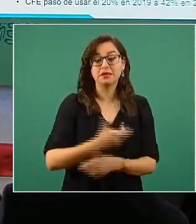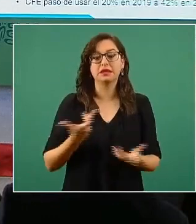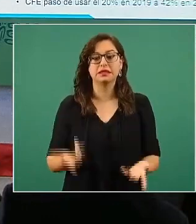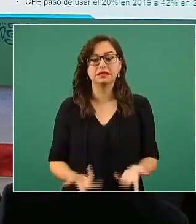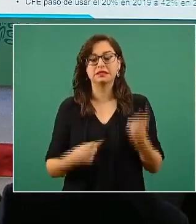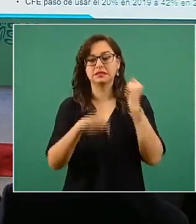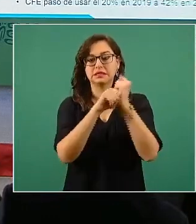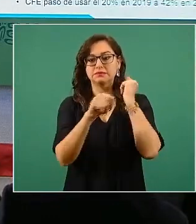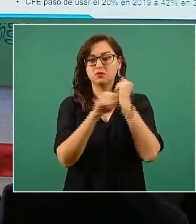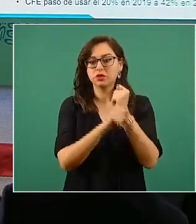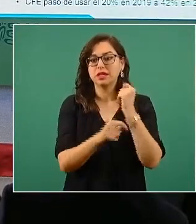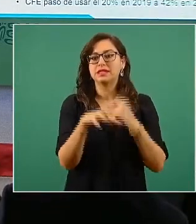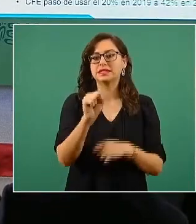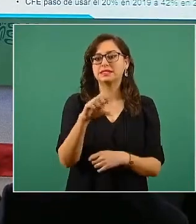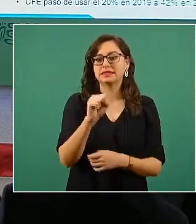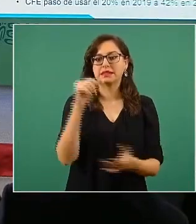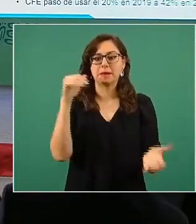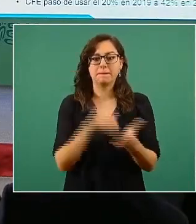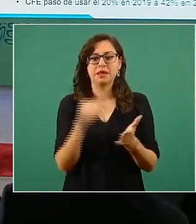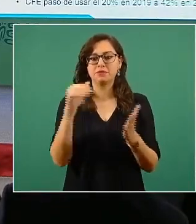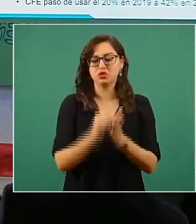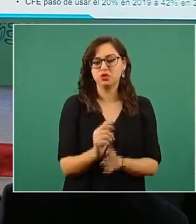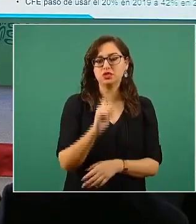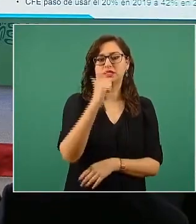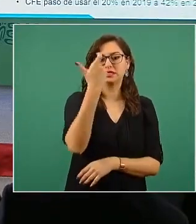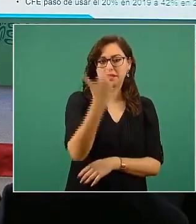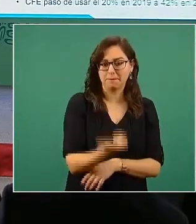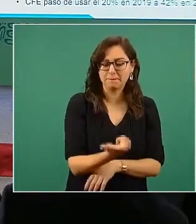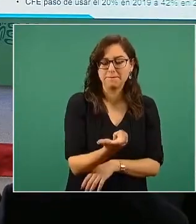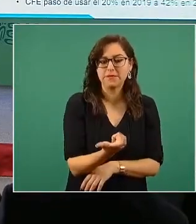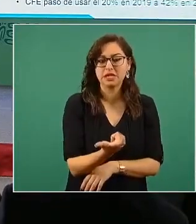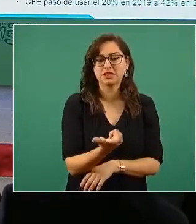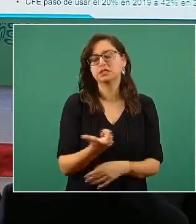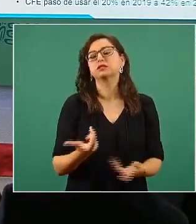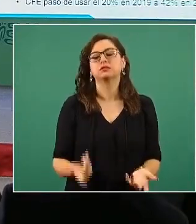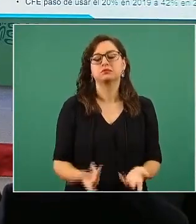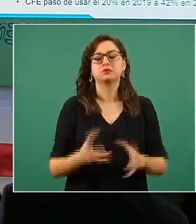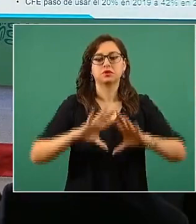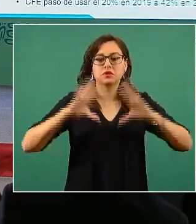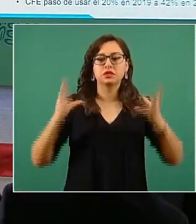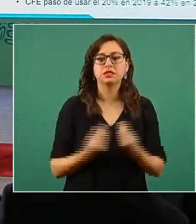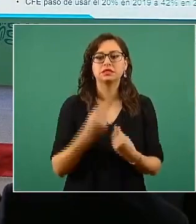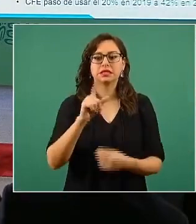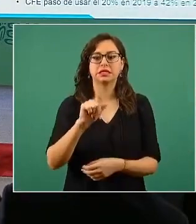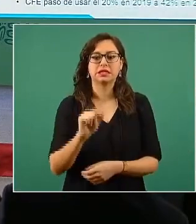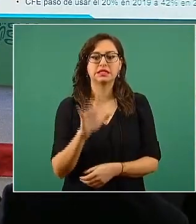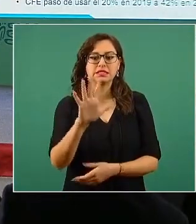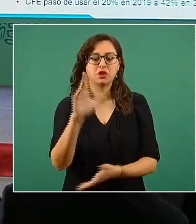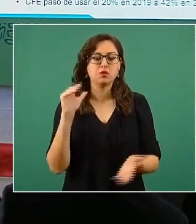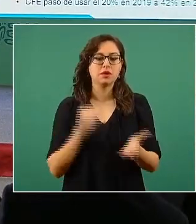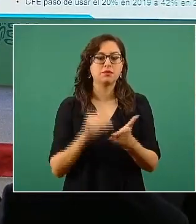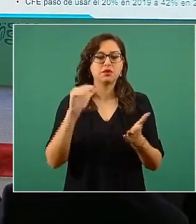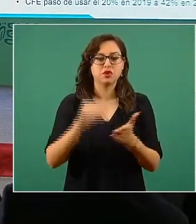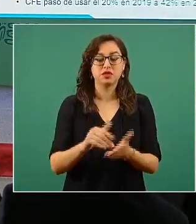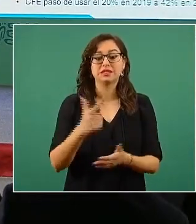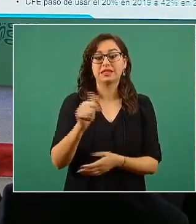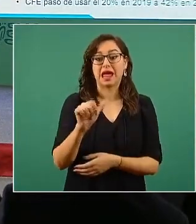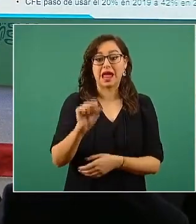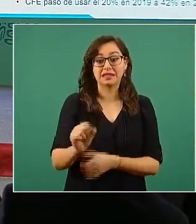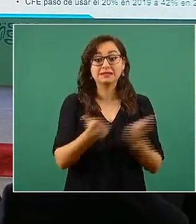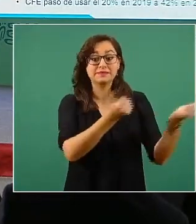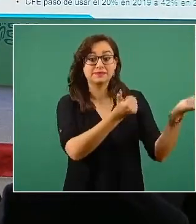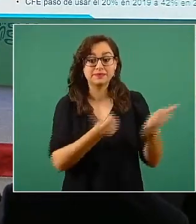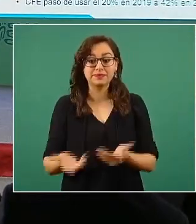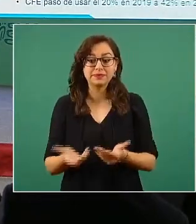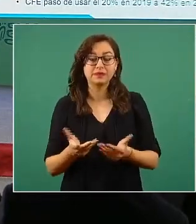millones de pesos, en lo que es el suministro de gas, es decir, lo que llaman molécula, en promedio 75,000 millones de pesos, para que la gente tenga una